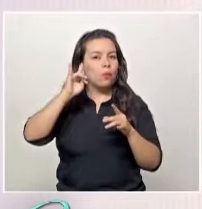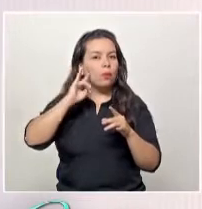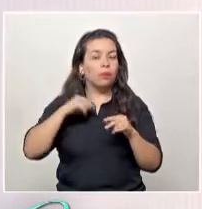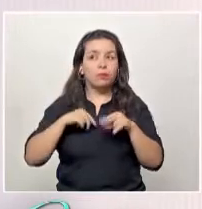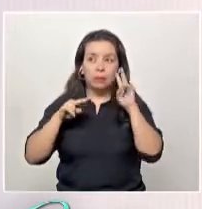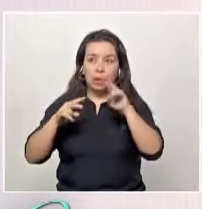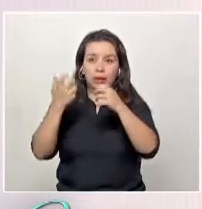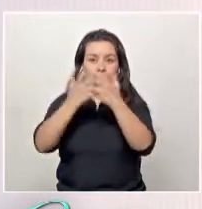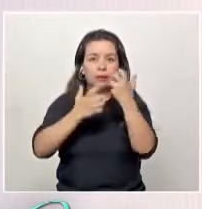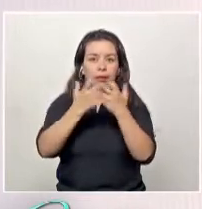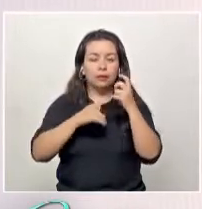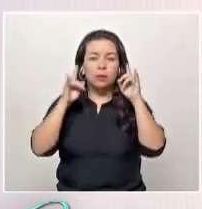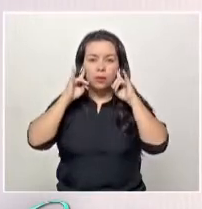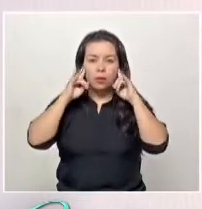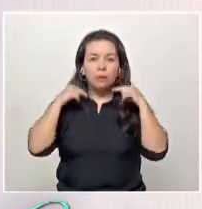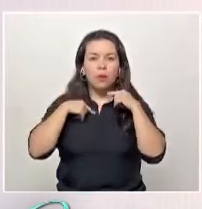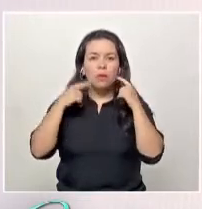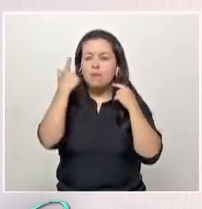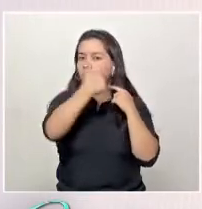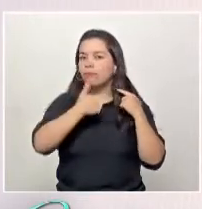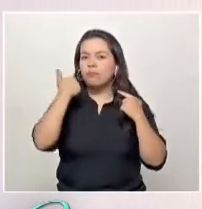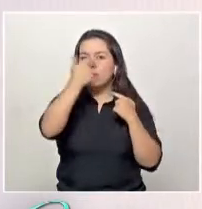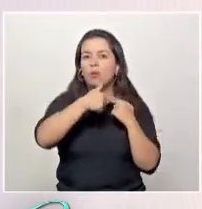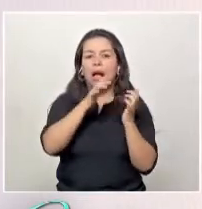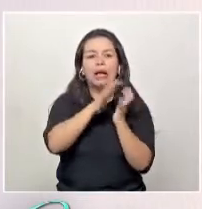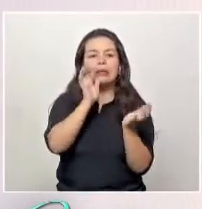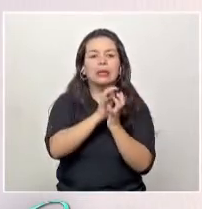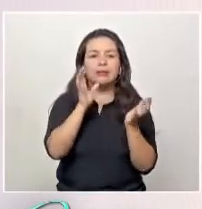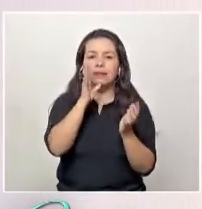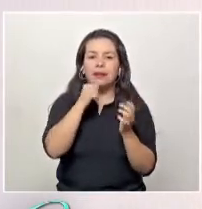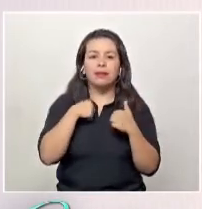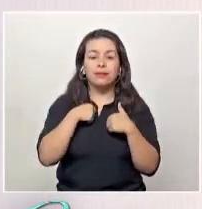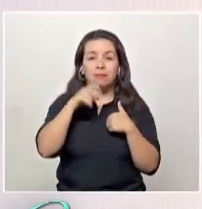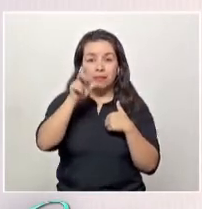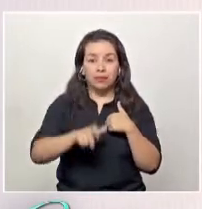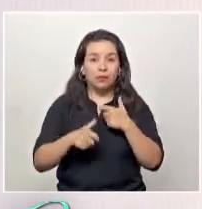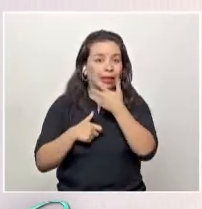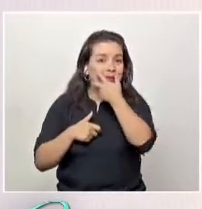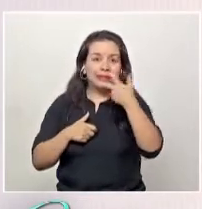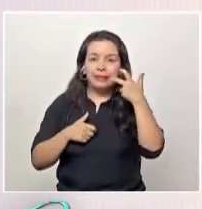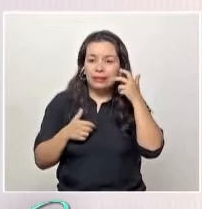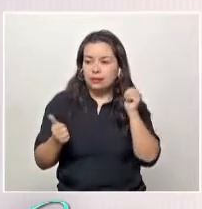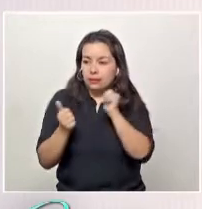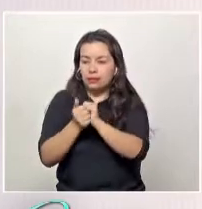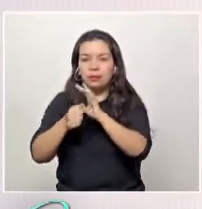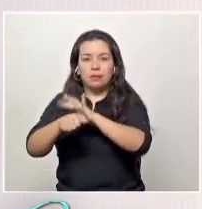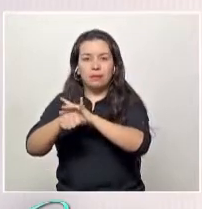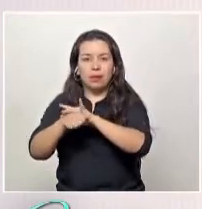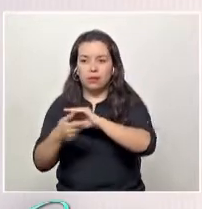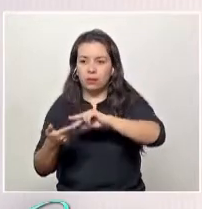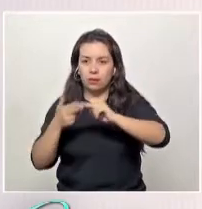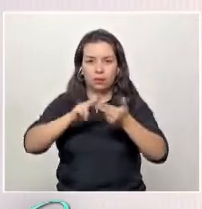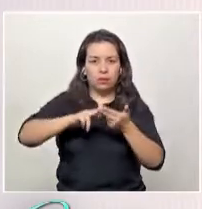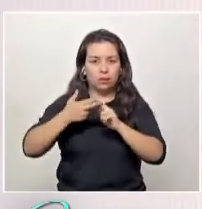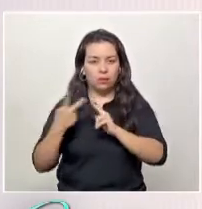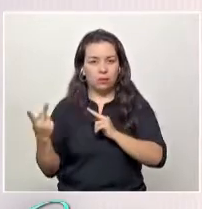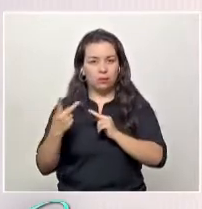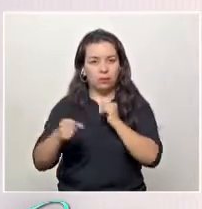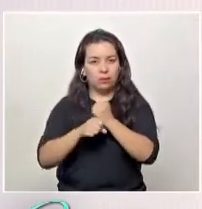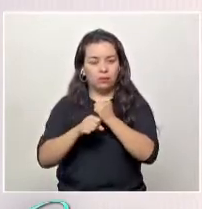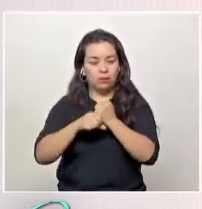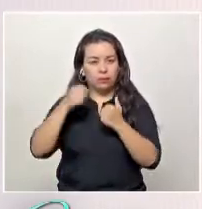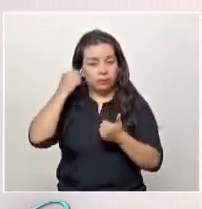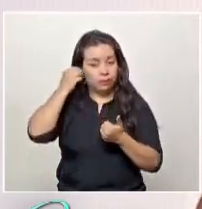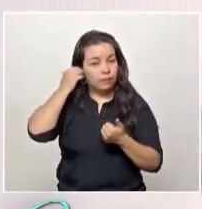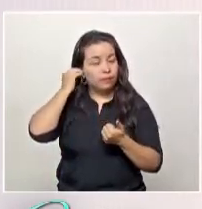oído, pero nunca le miraron la boca. Que yo digo, el odontólogo debería trabajar de la mano con el médico y viceversa. Pero creemos